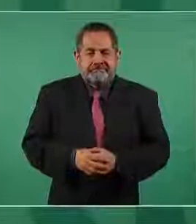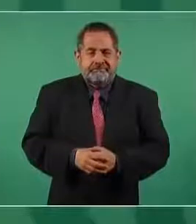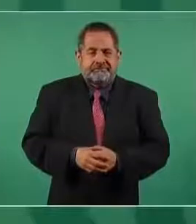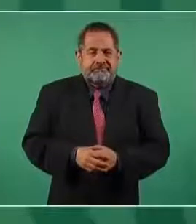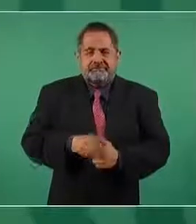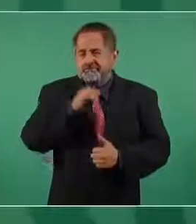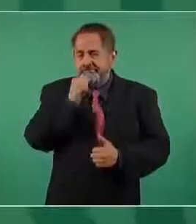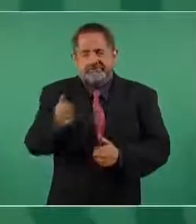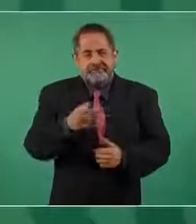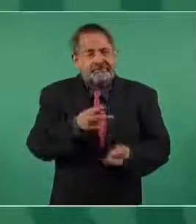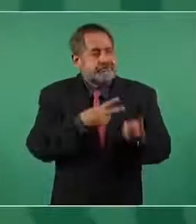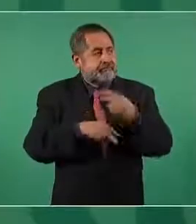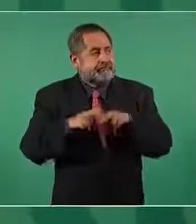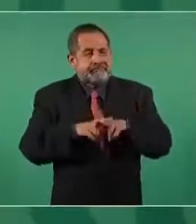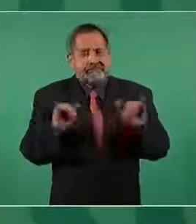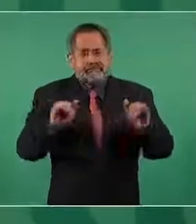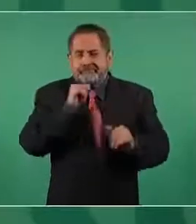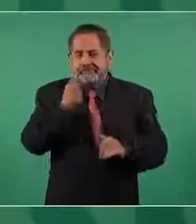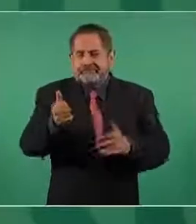Pues no llegó nada,